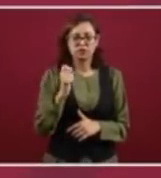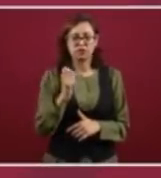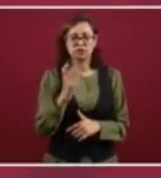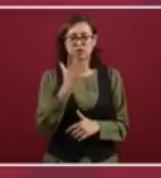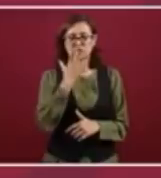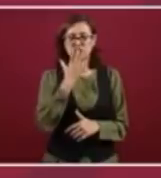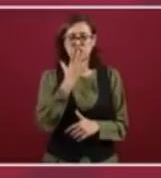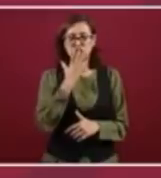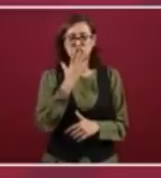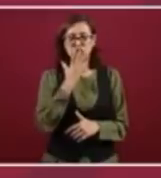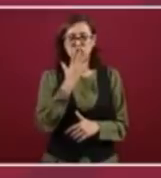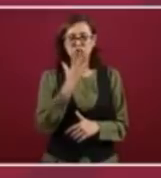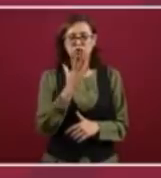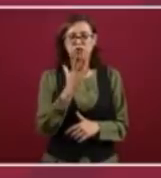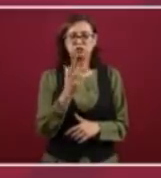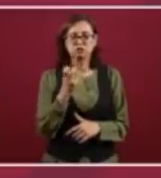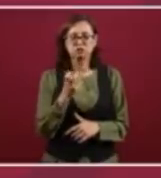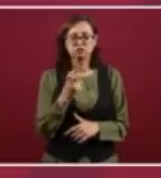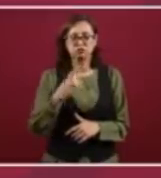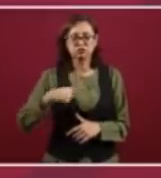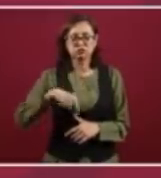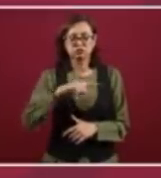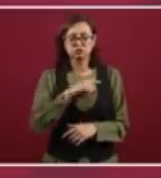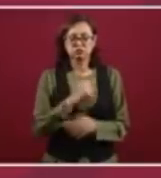Entonces estamos ayudando.